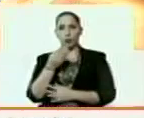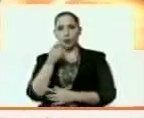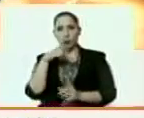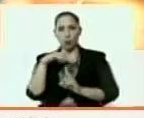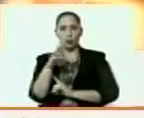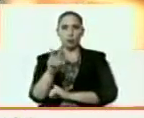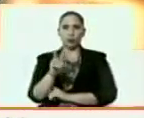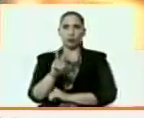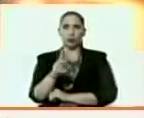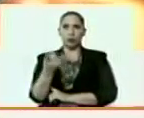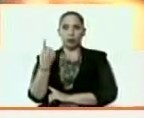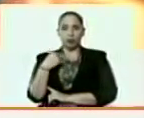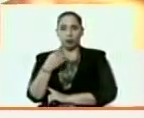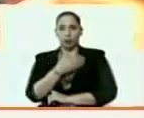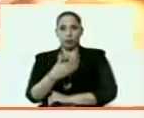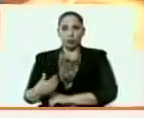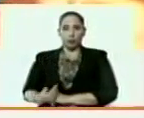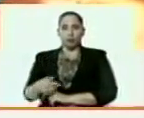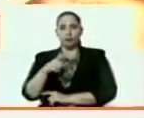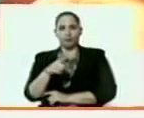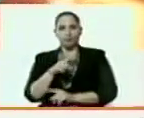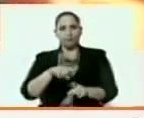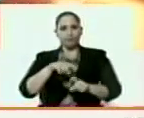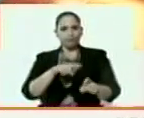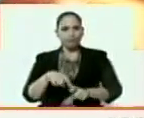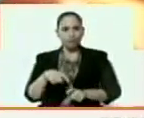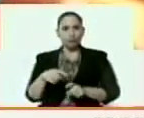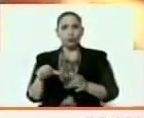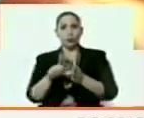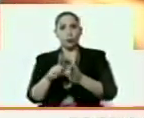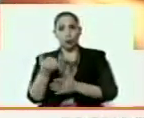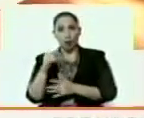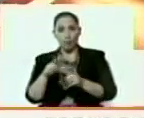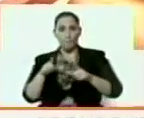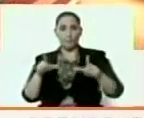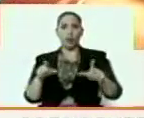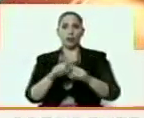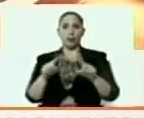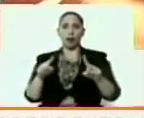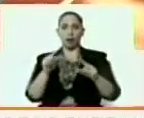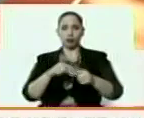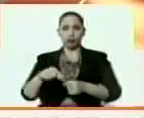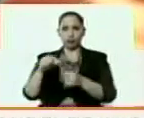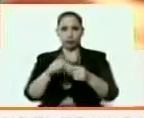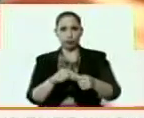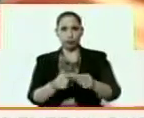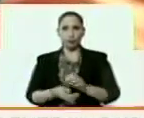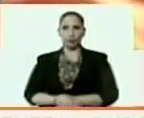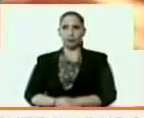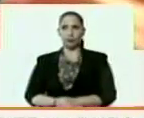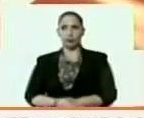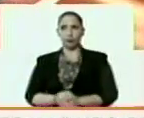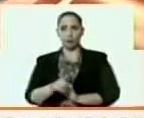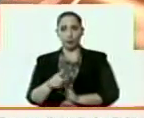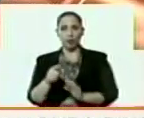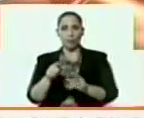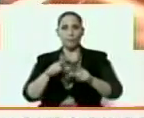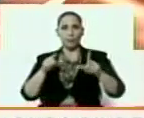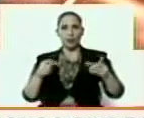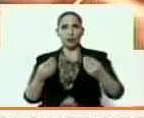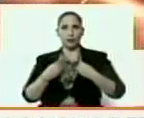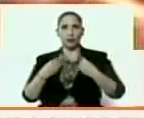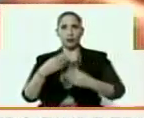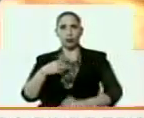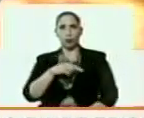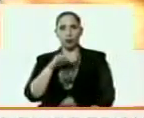el presidente también nos ha llamado, está la agricultura urbana, donde tengamos un espacio para cultivar y para sembrar. Bueno, ese es un espacio para la vida y para nuestro